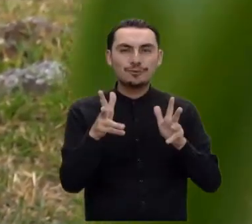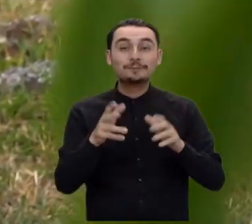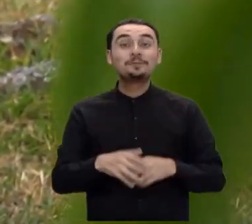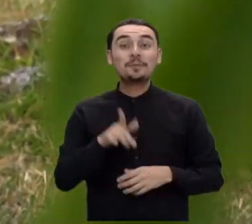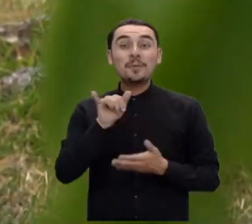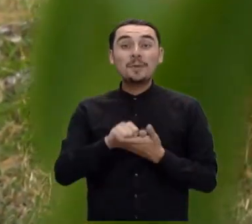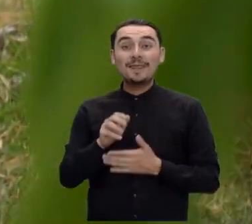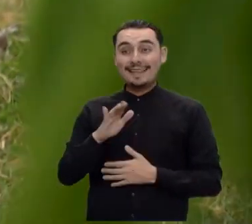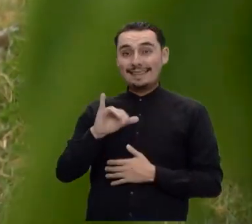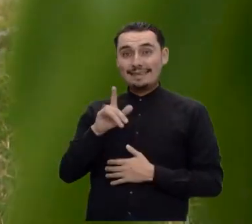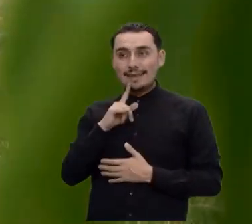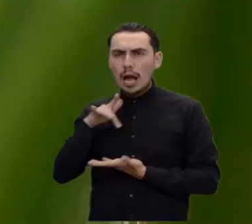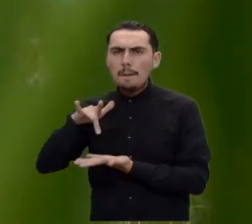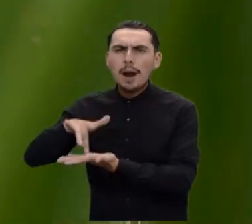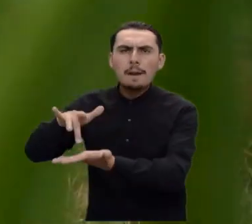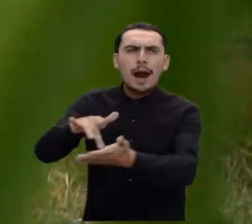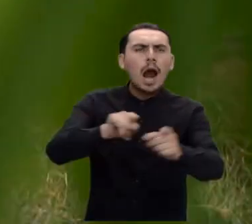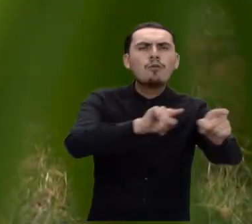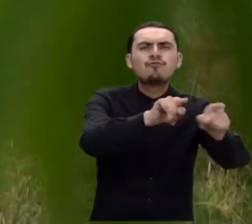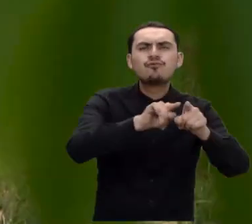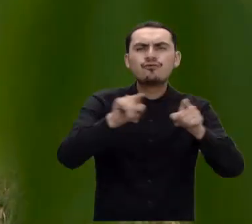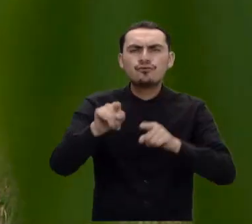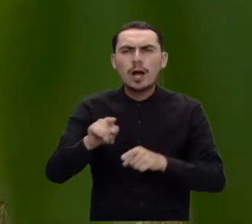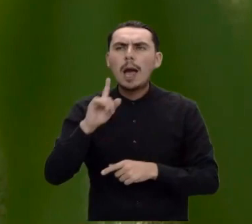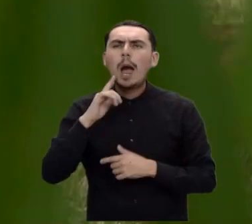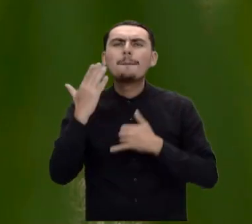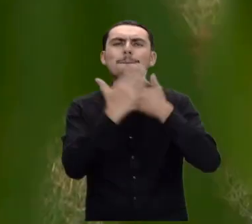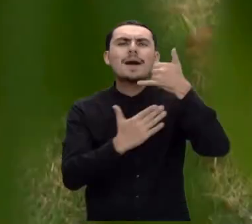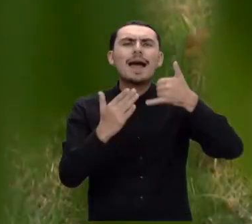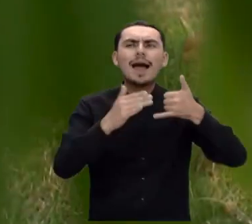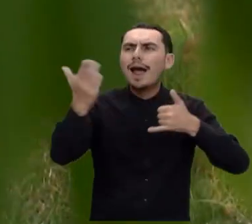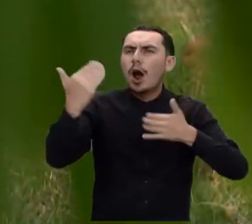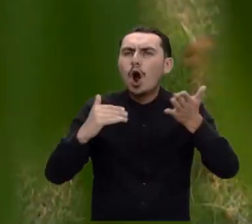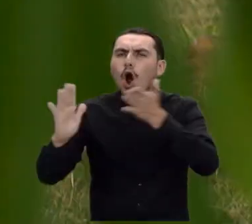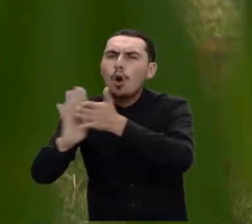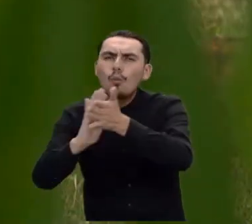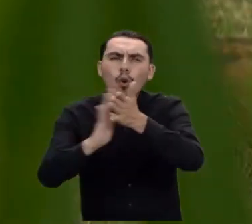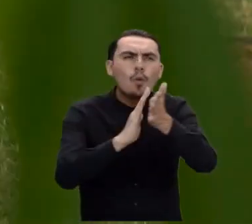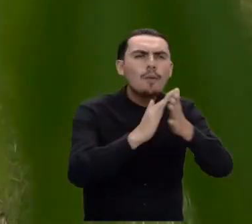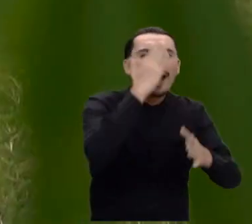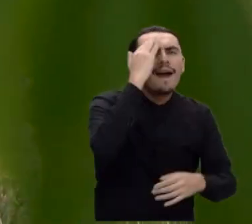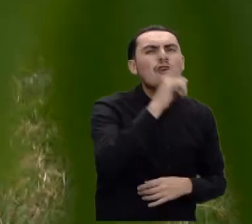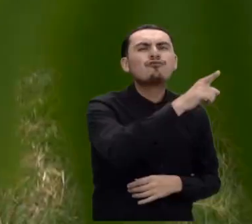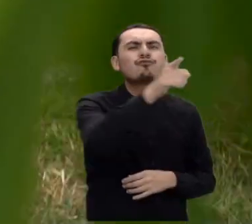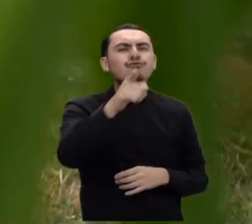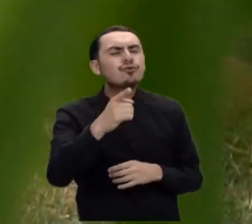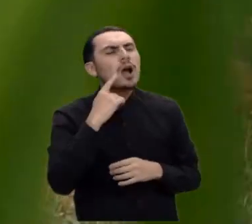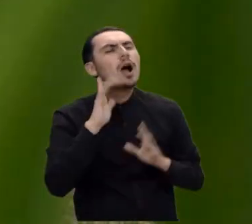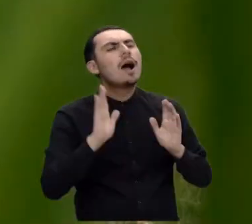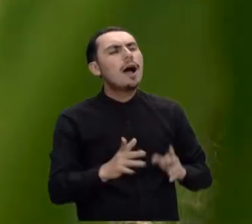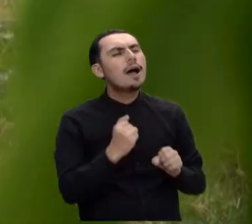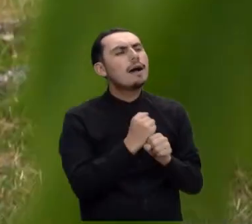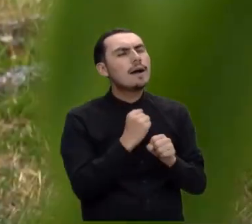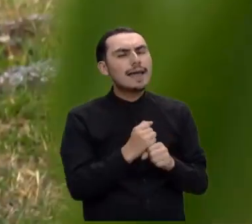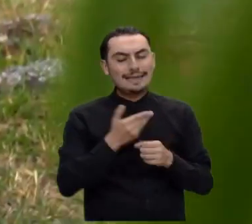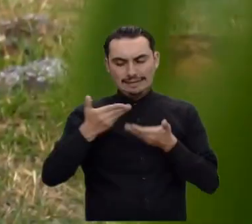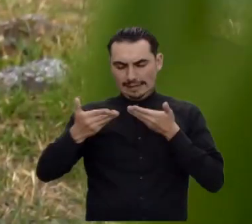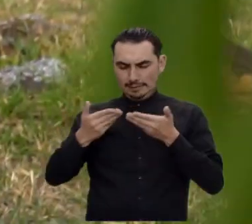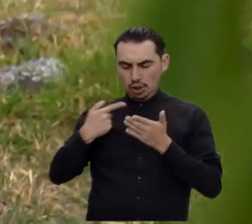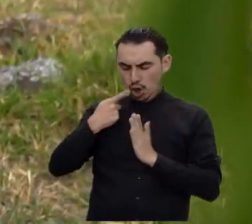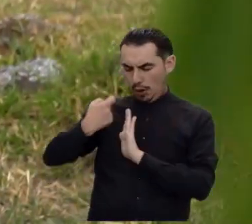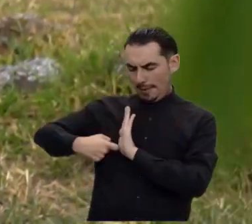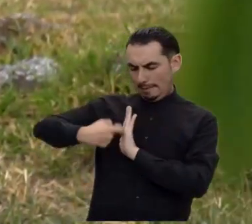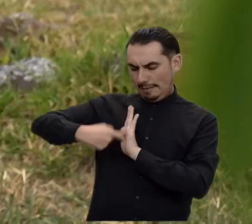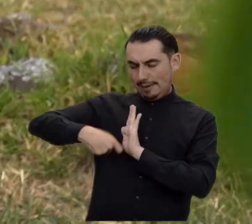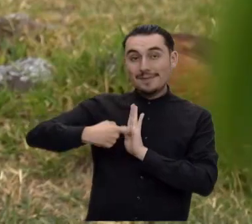el ICA participa en encuentros en diferentes zonas del país con el propósito de escuchar detalladamente a los productores y poder mejorar los servicios